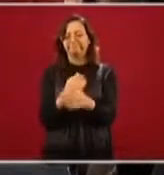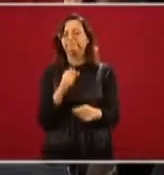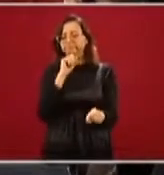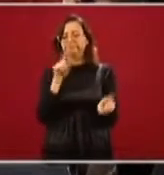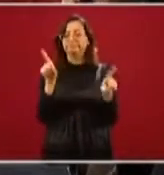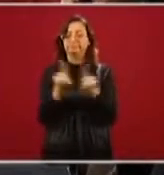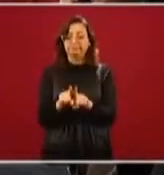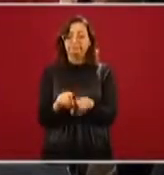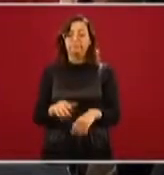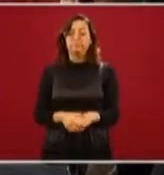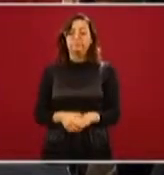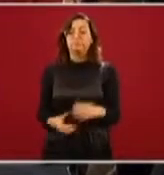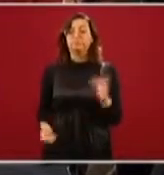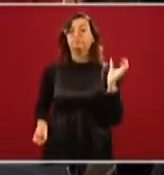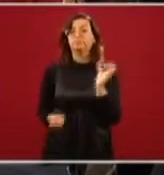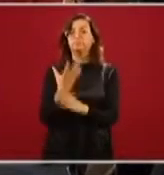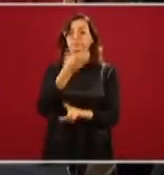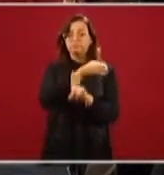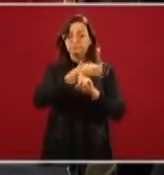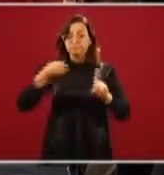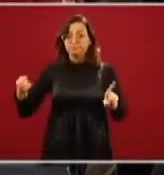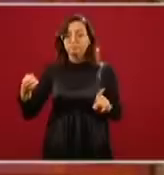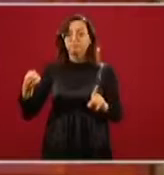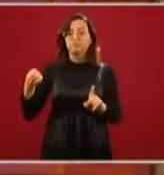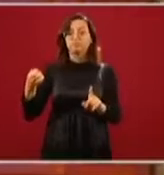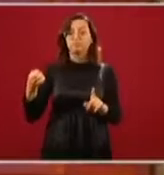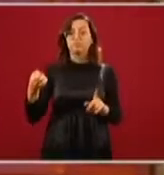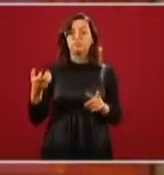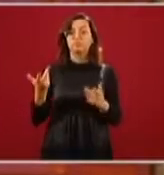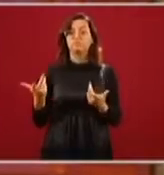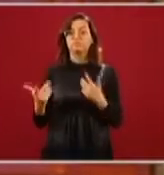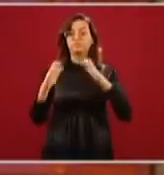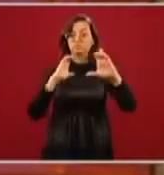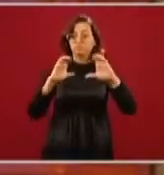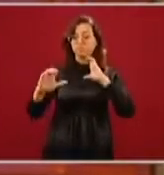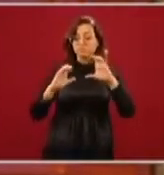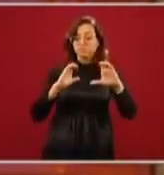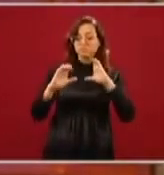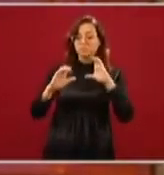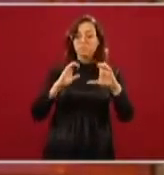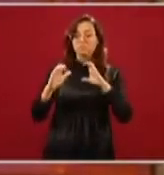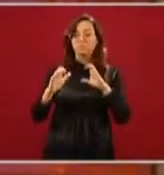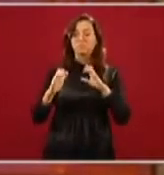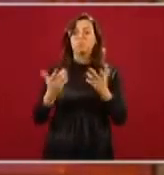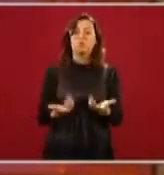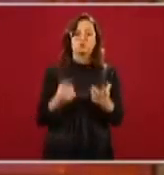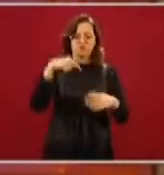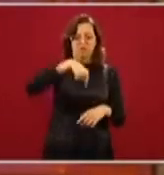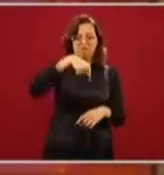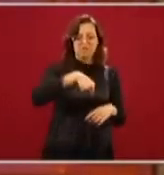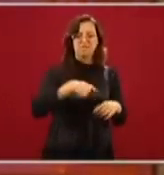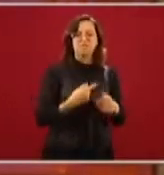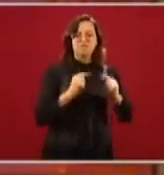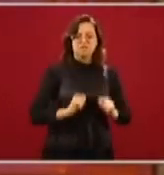rediseño permite mejorar, reducir las comunicaciones, las interacciones entre pilotos y controladores, que